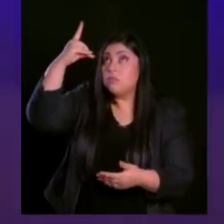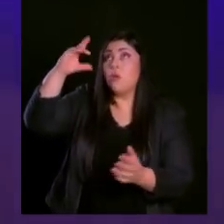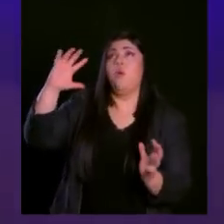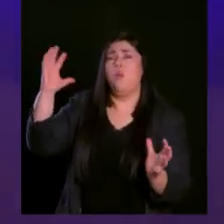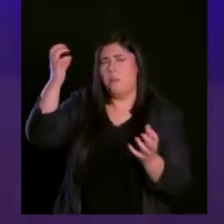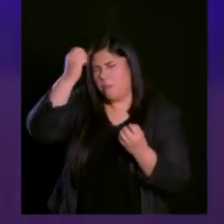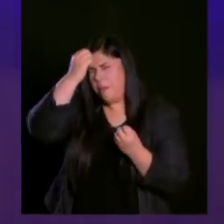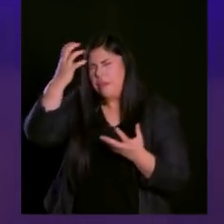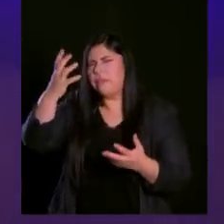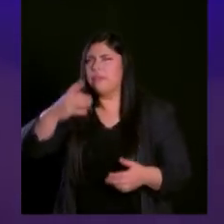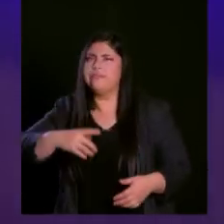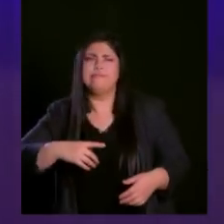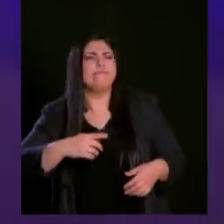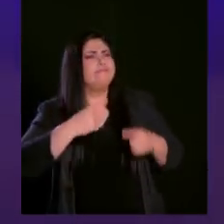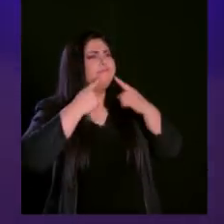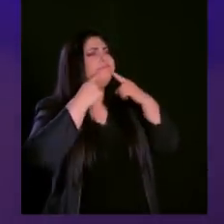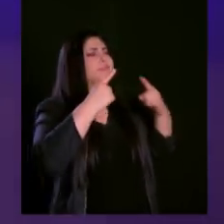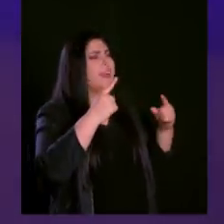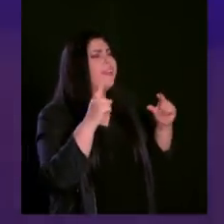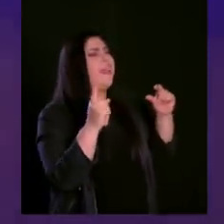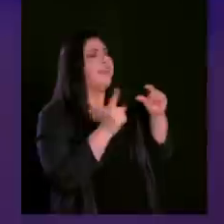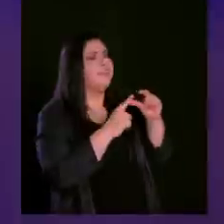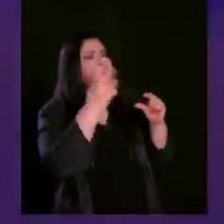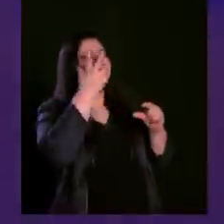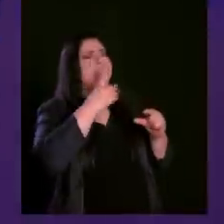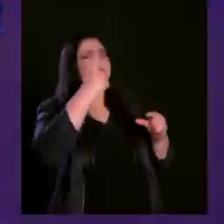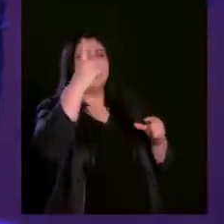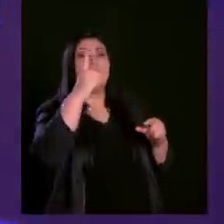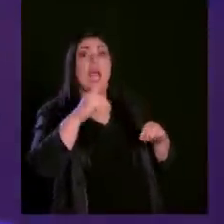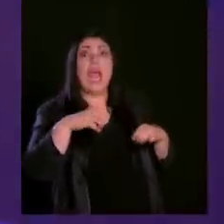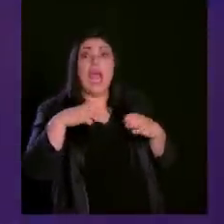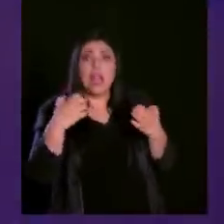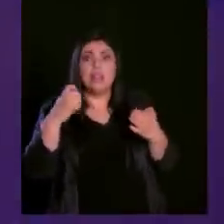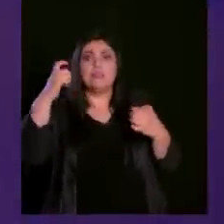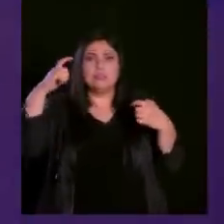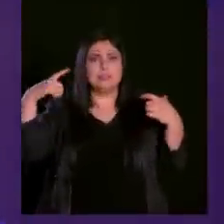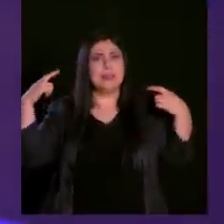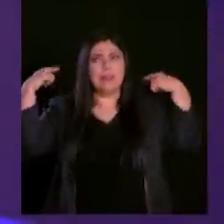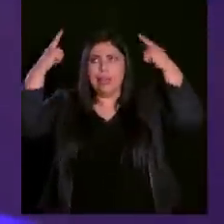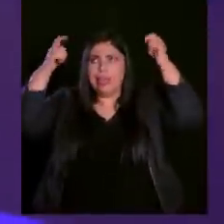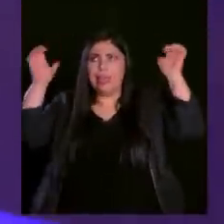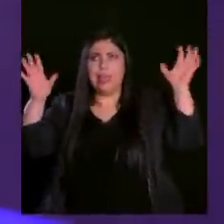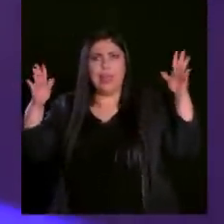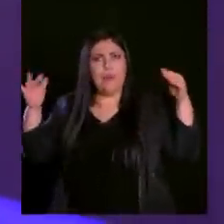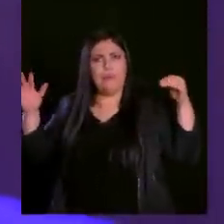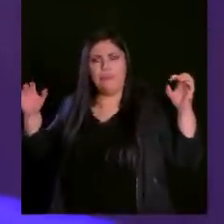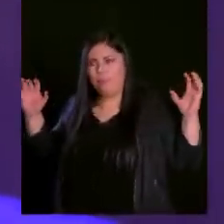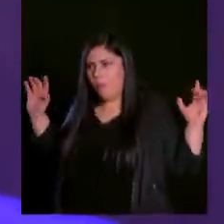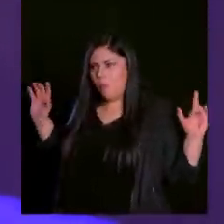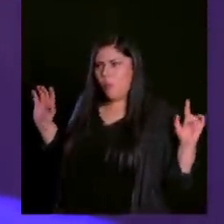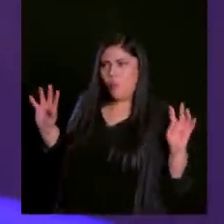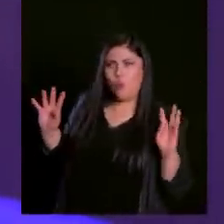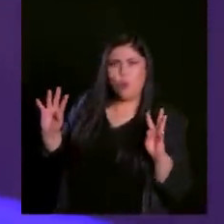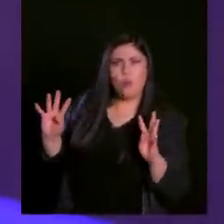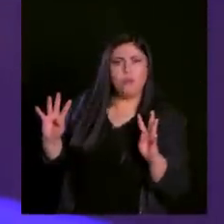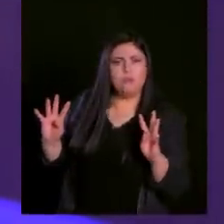manifestó usa la palabra del reino y el reino va a empezar a actuar sobre tu vida porque el reino está está